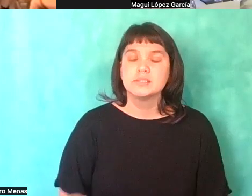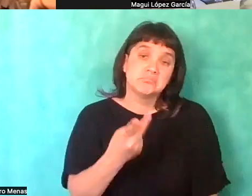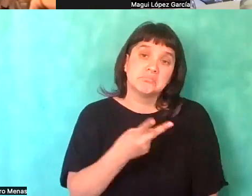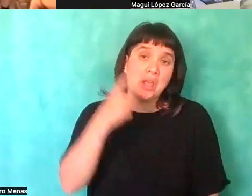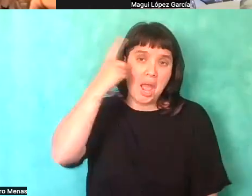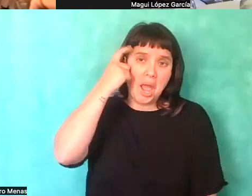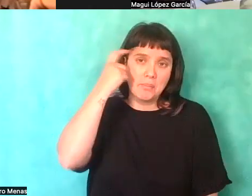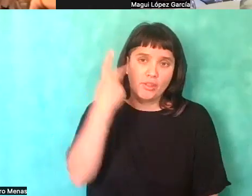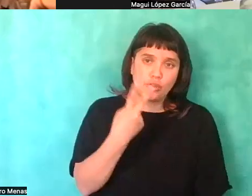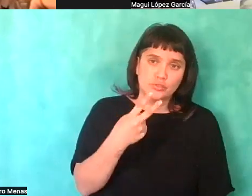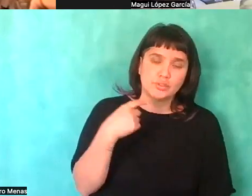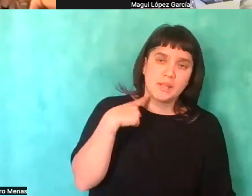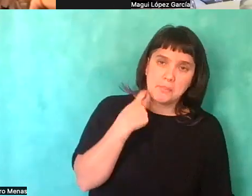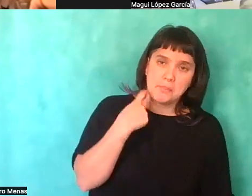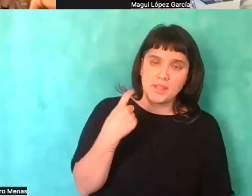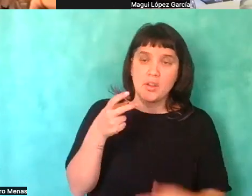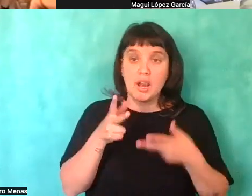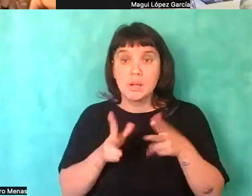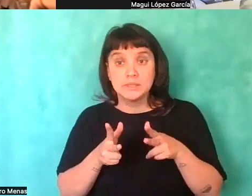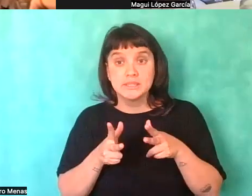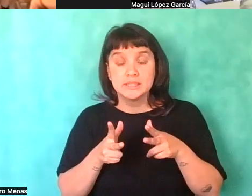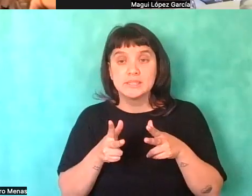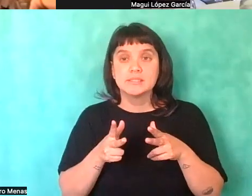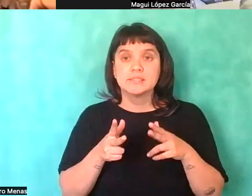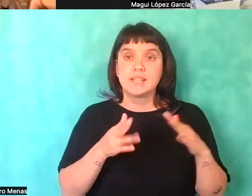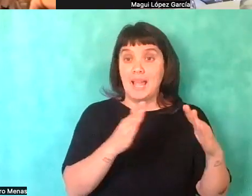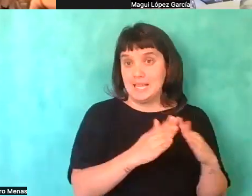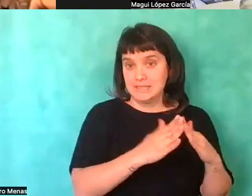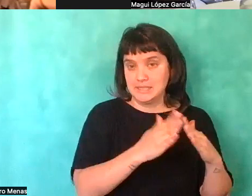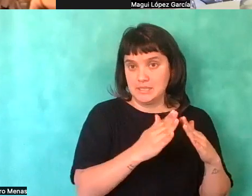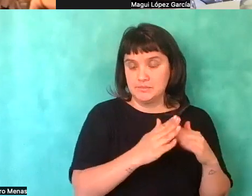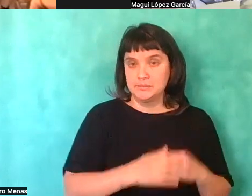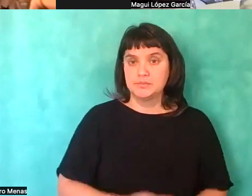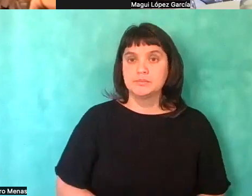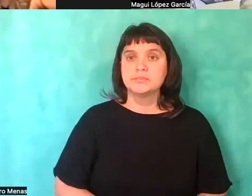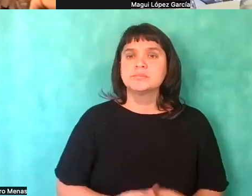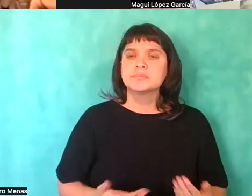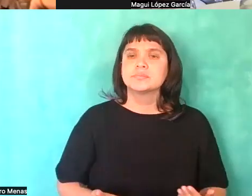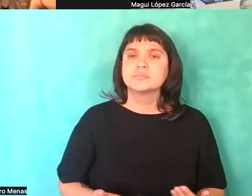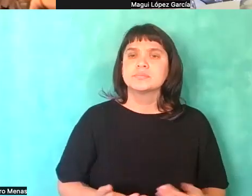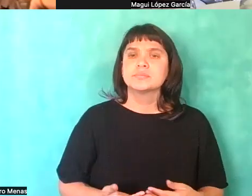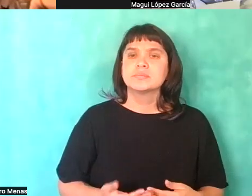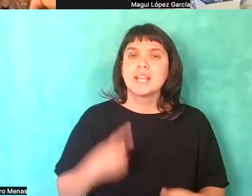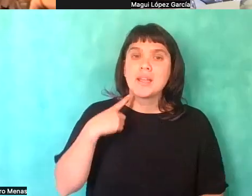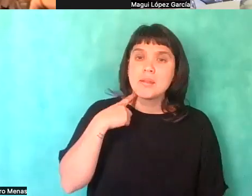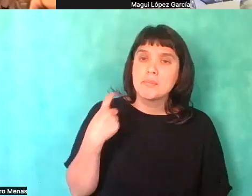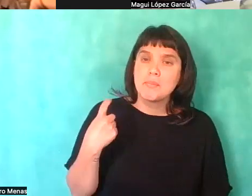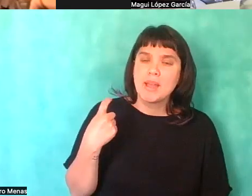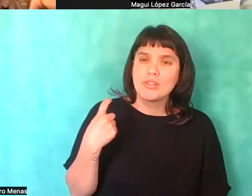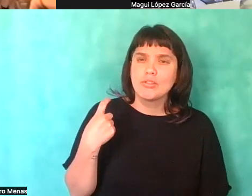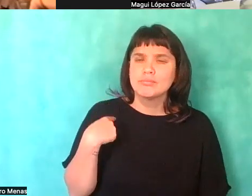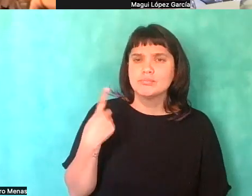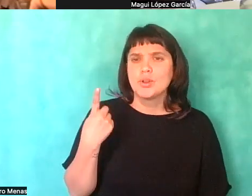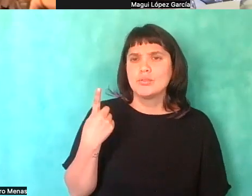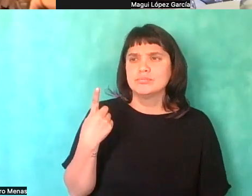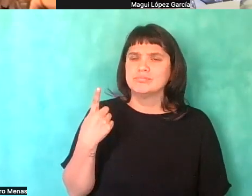¿sí? El español y la lengua de señas en su casa. Lo que ocurre es que el español está todo el tiempo a nuestro